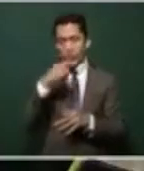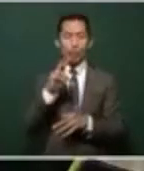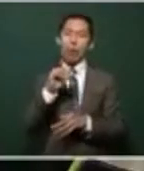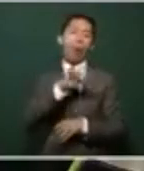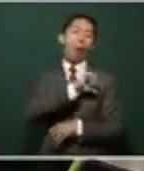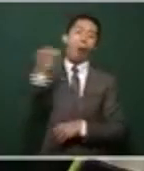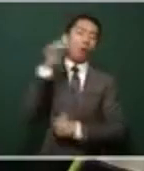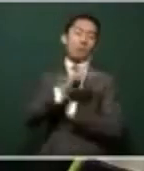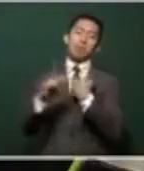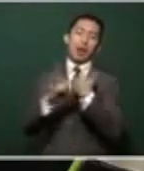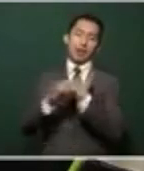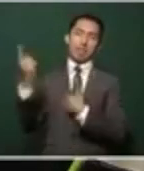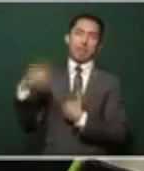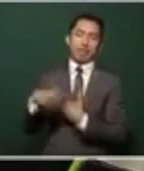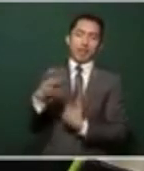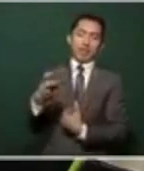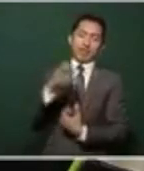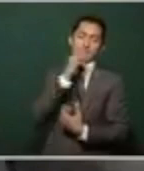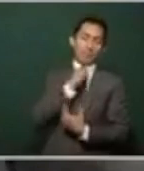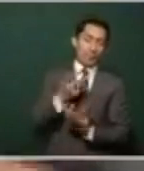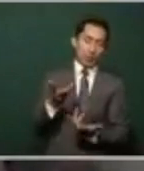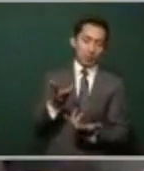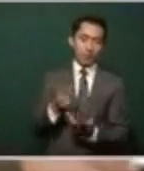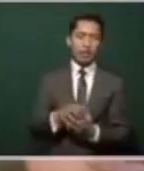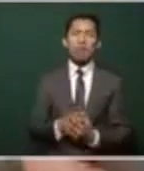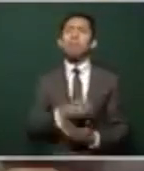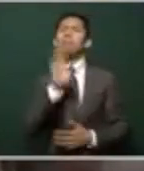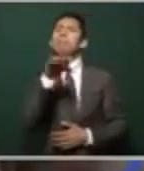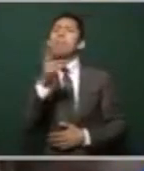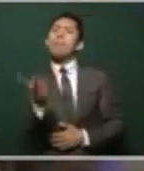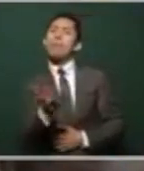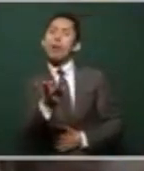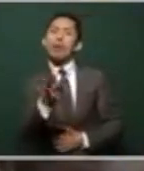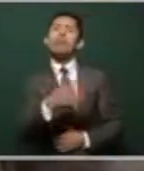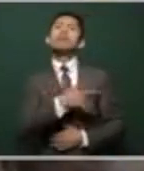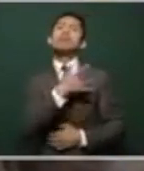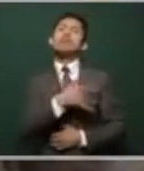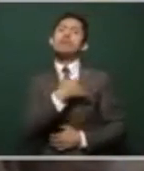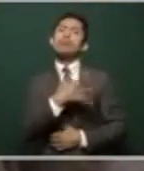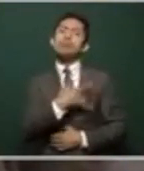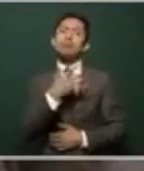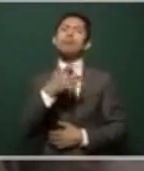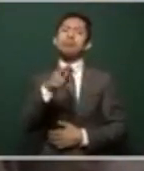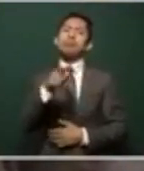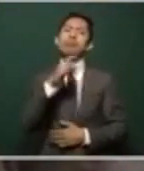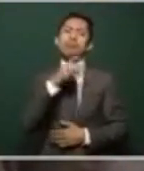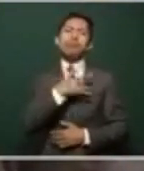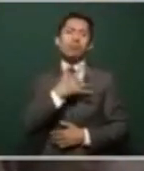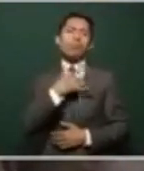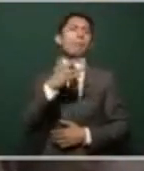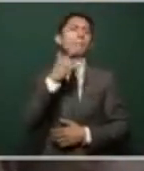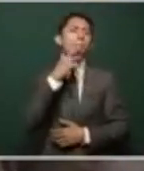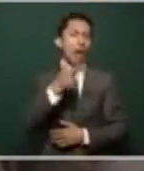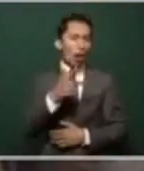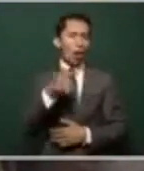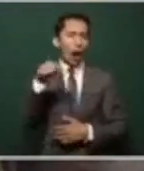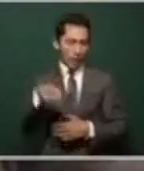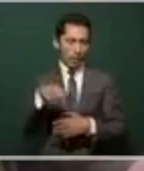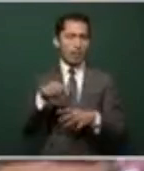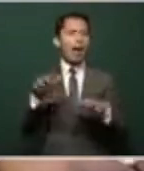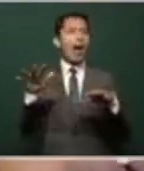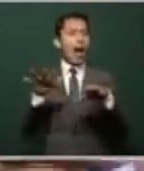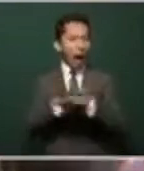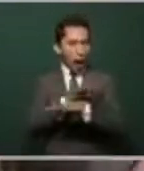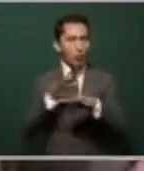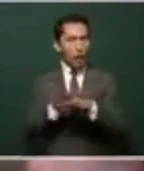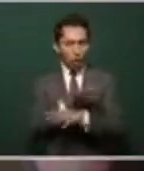Que se va a analizar hoy, ¿está usted más de acuerdo, ya que se está planteando directamente de acuerdo con las modificaciones que se incluyen